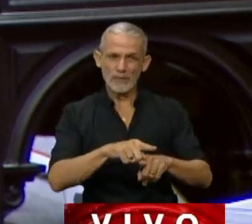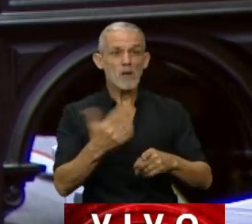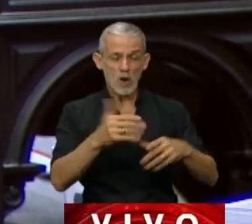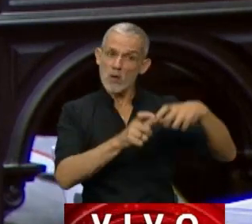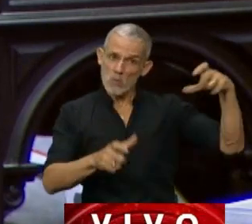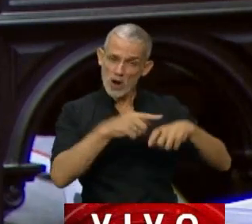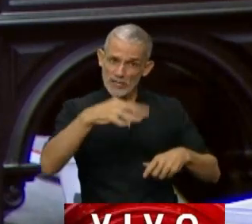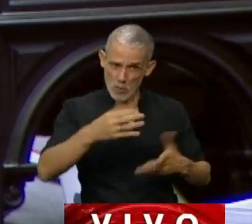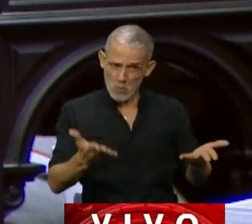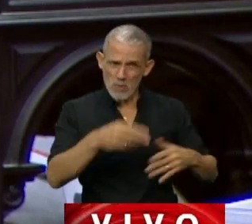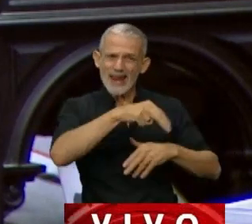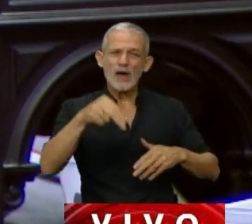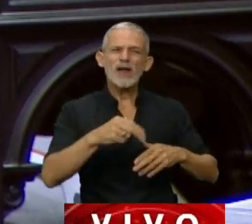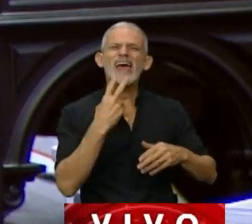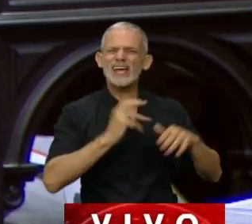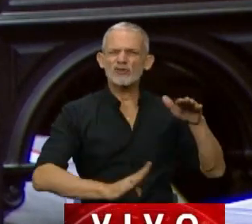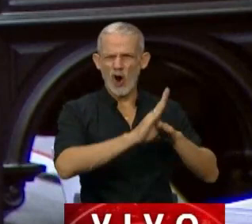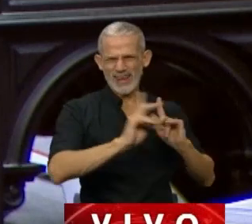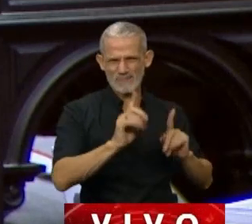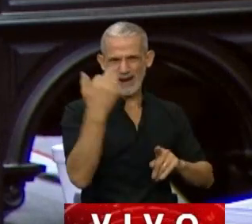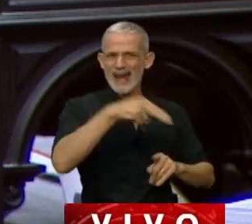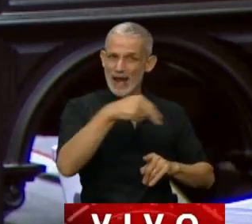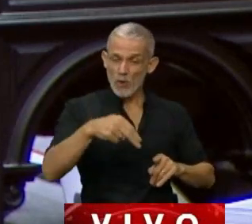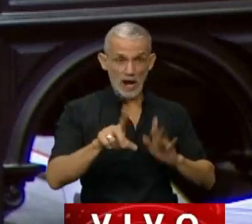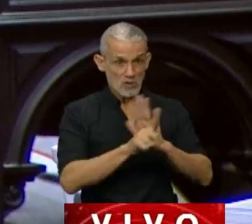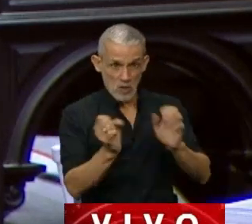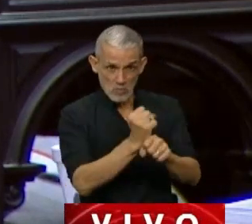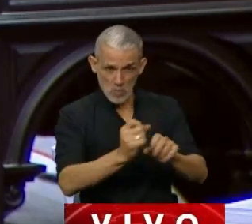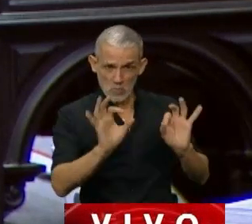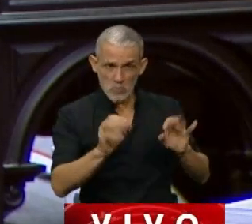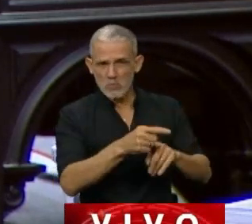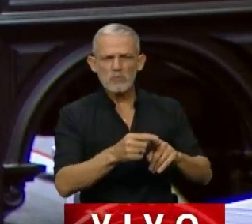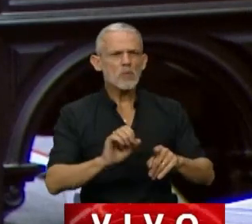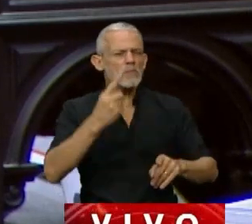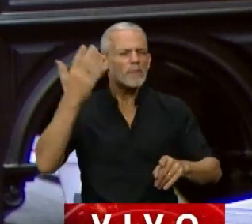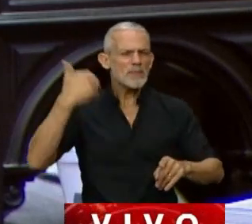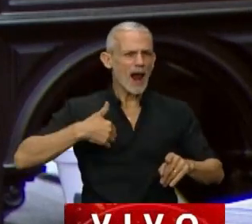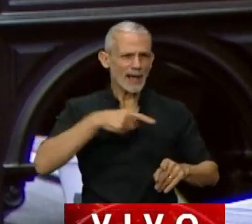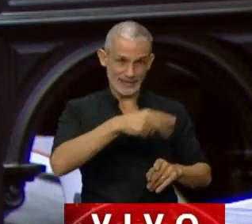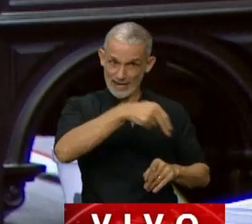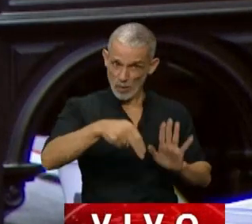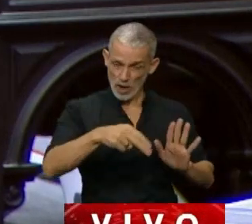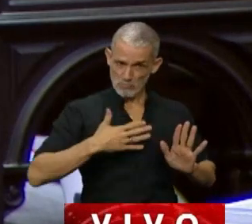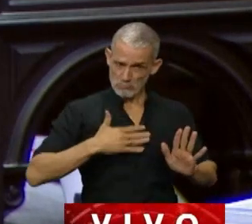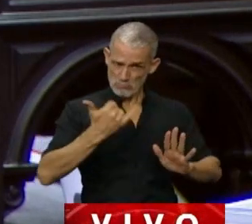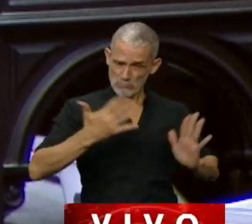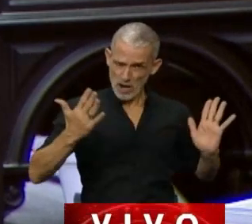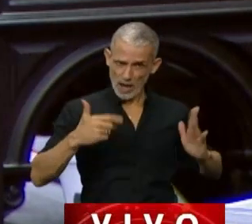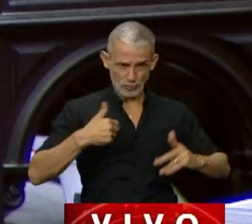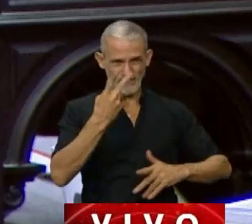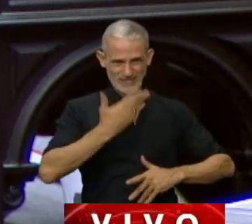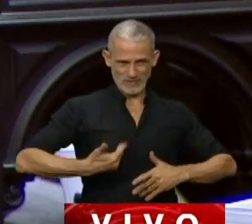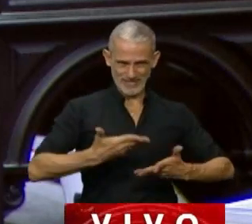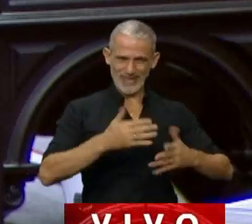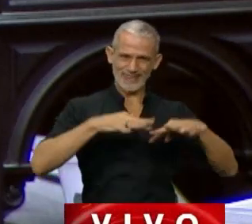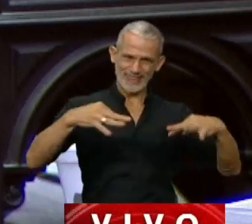la boleta única, en este caso electrónica, sancionando una ley que fue una de las pioneras en el país. Y en ese sentido